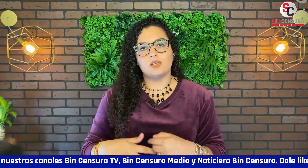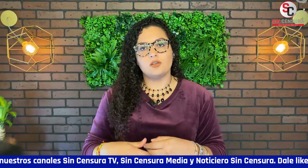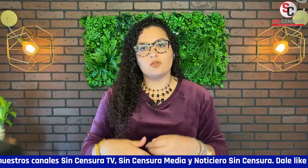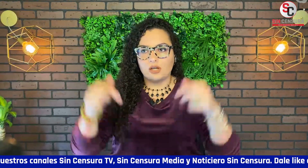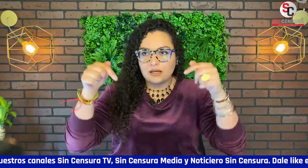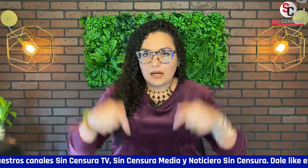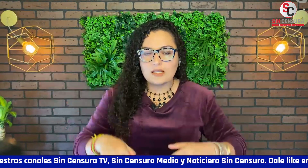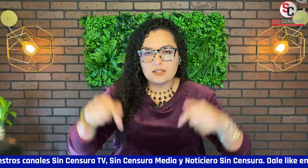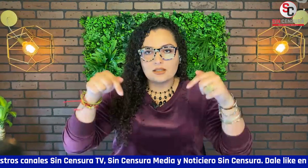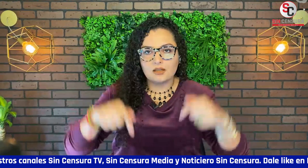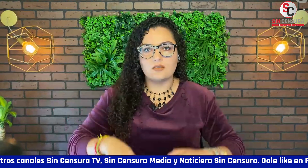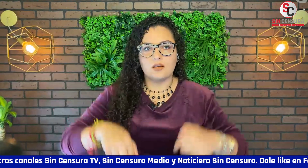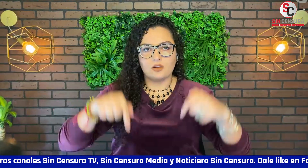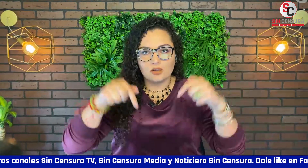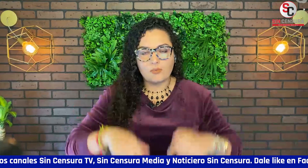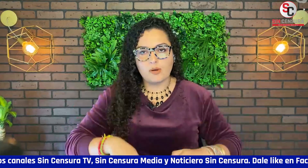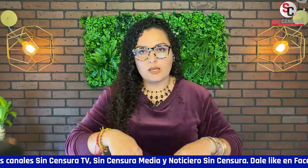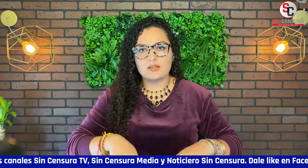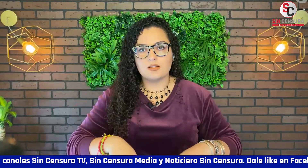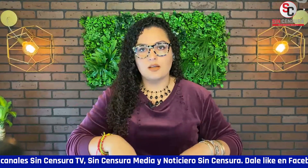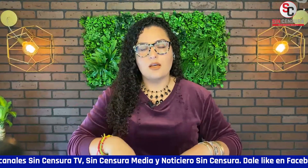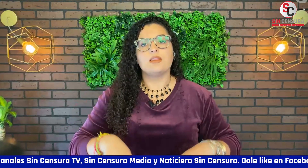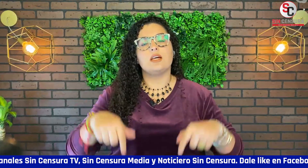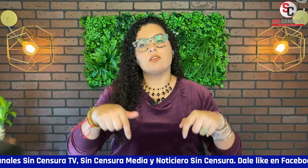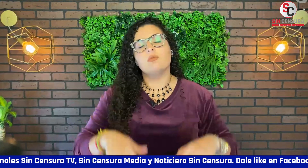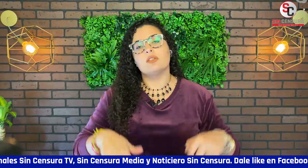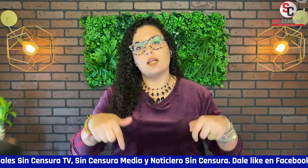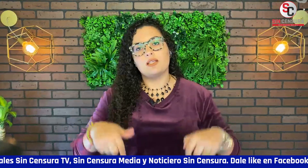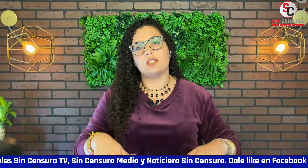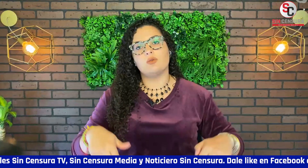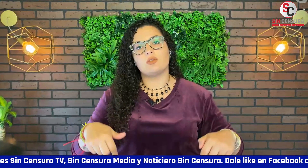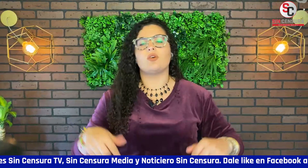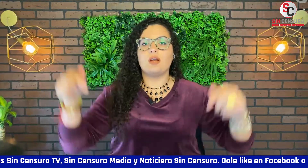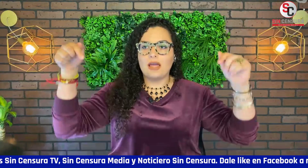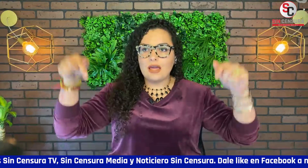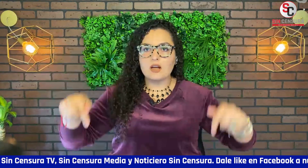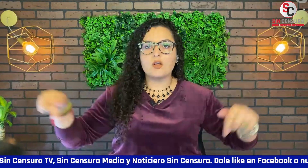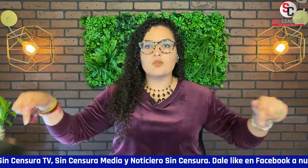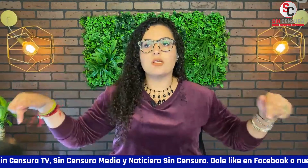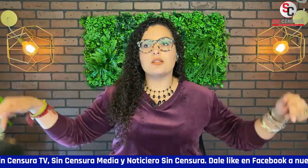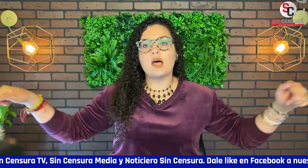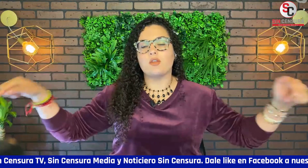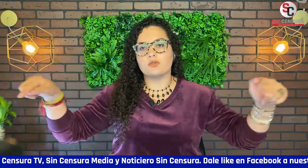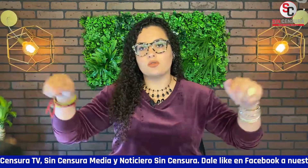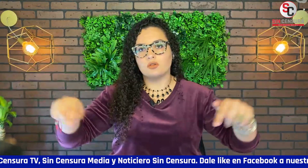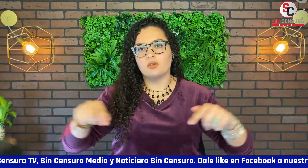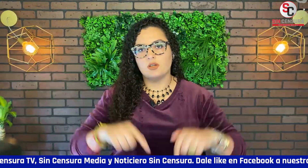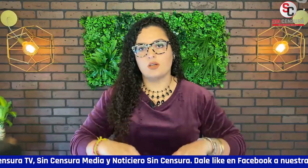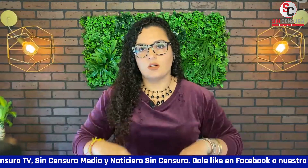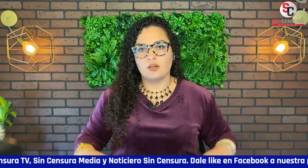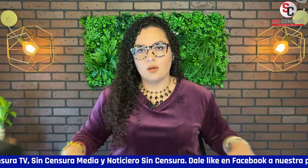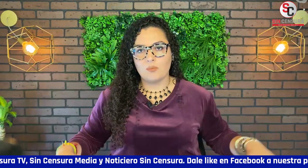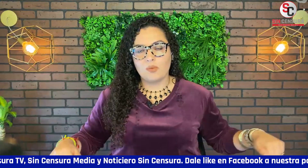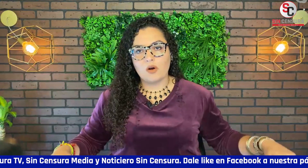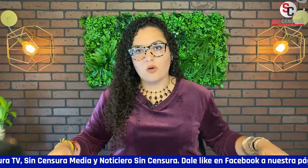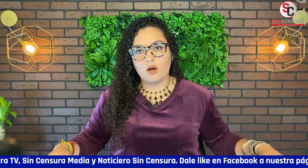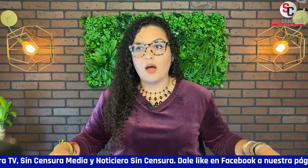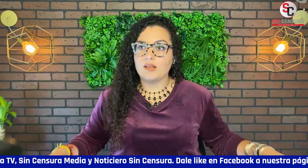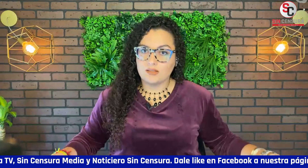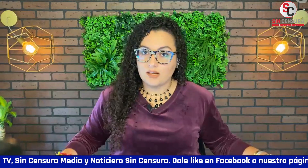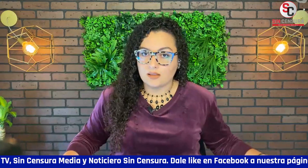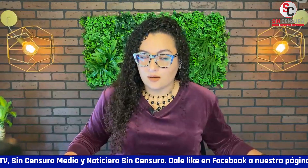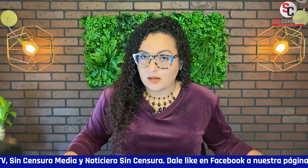estar teniendo son análisis al interior del país de cómo está la situación en los estados.